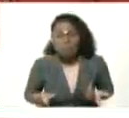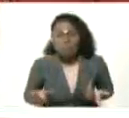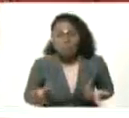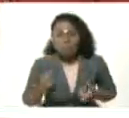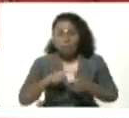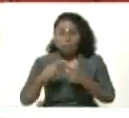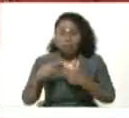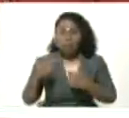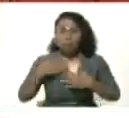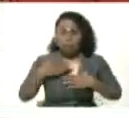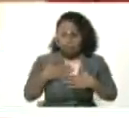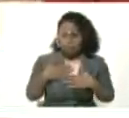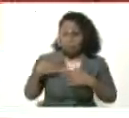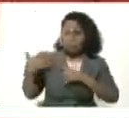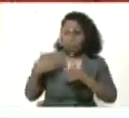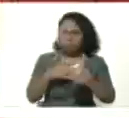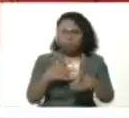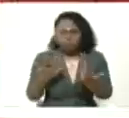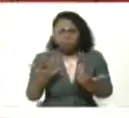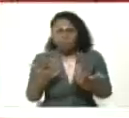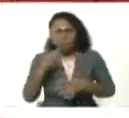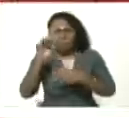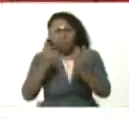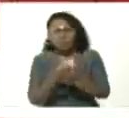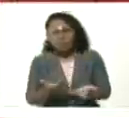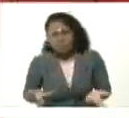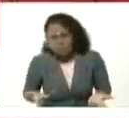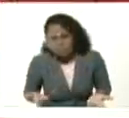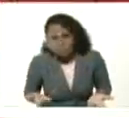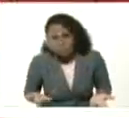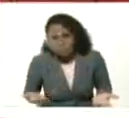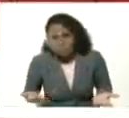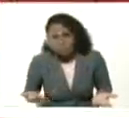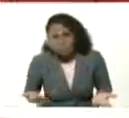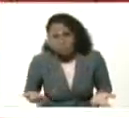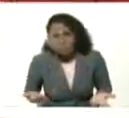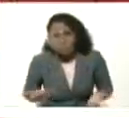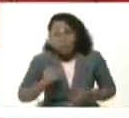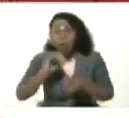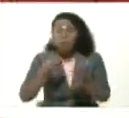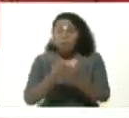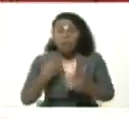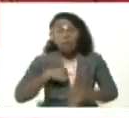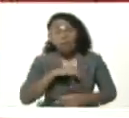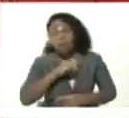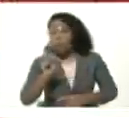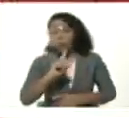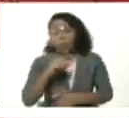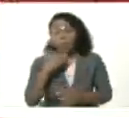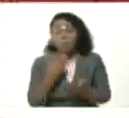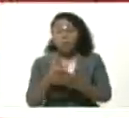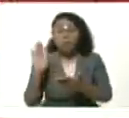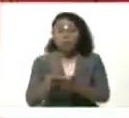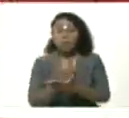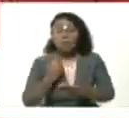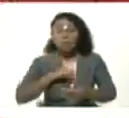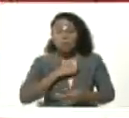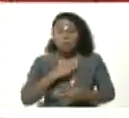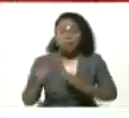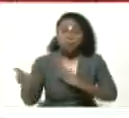Entonces, me están persiguiendo en Venezuela, ¿cuál persigue? La justicia. La justicia. Ahora, nosotros no pedimos que levanten las sanciones contra